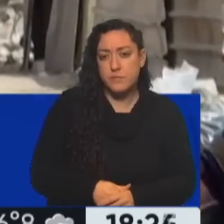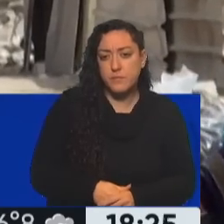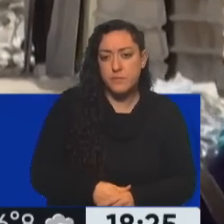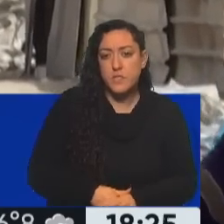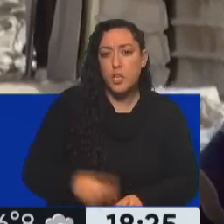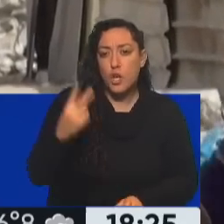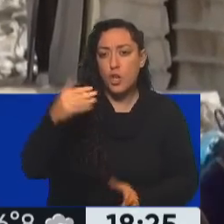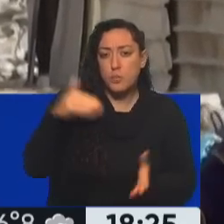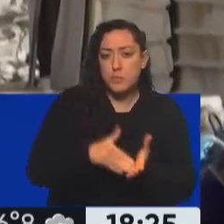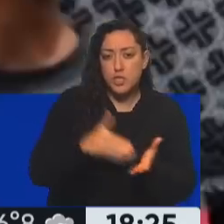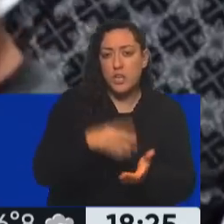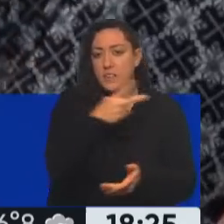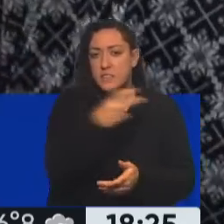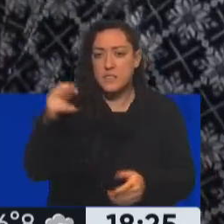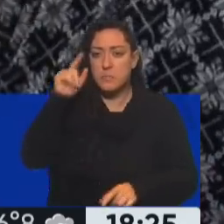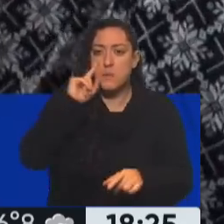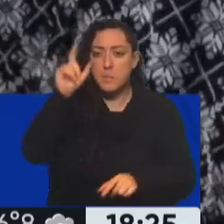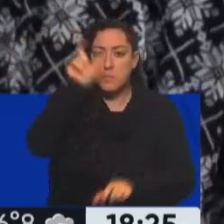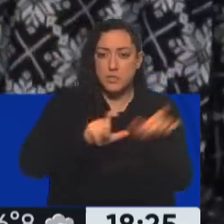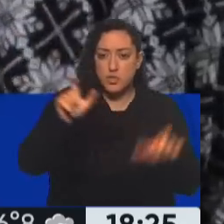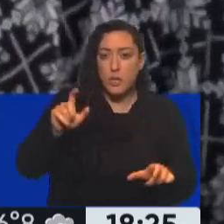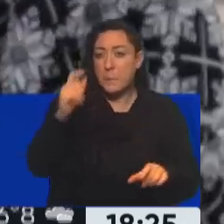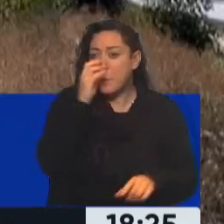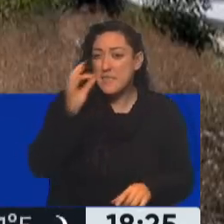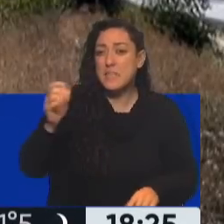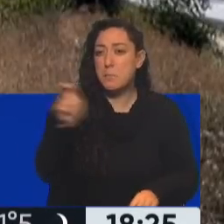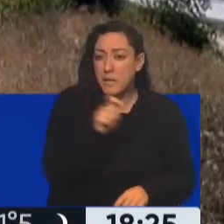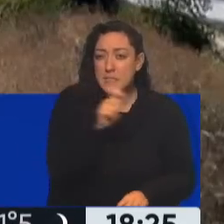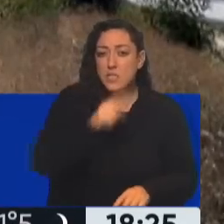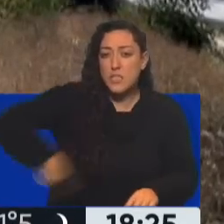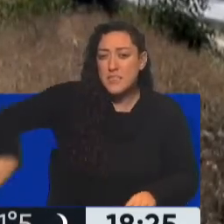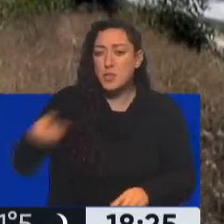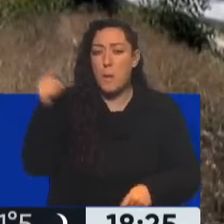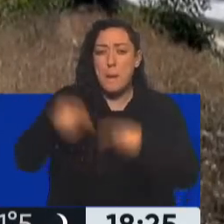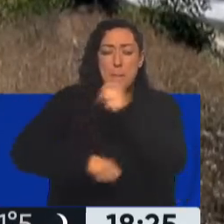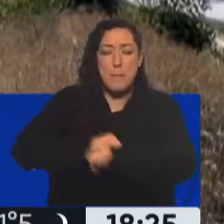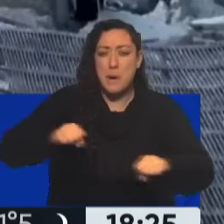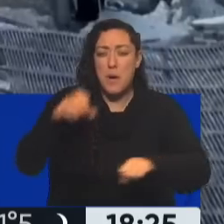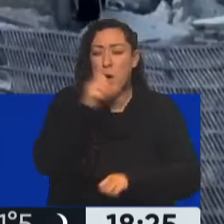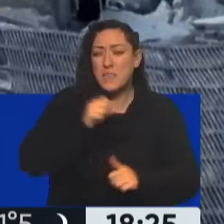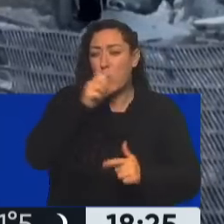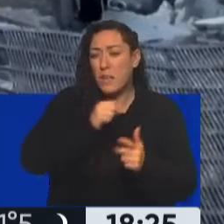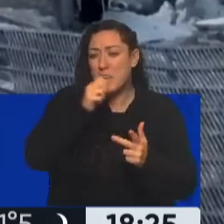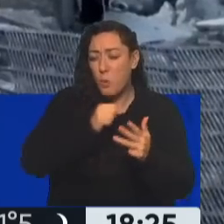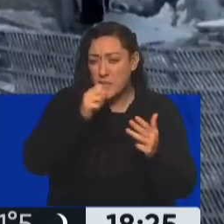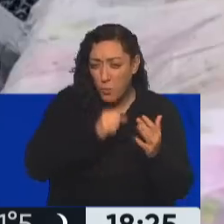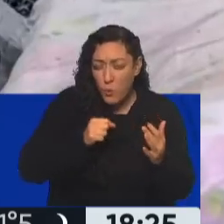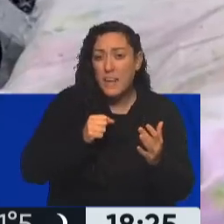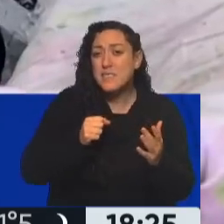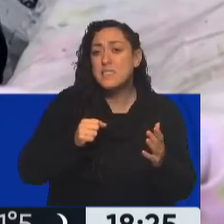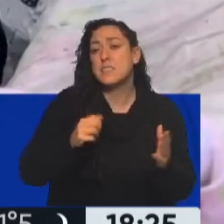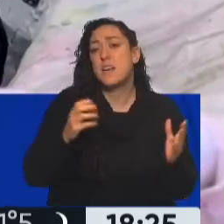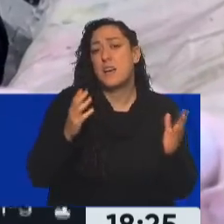de 2.300.000 personas que desde hace 20 meses soportan continuos bombardeos que destruyeron gran parte de la